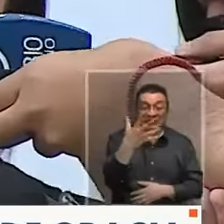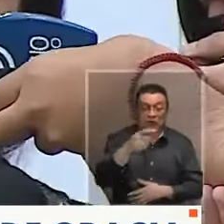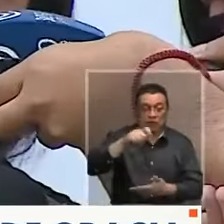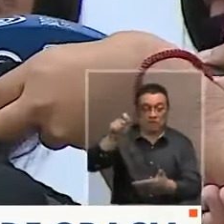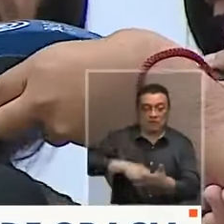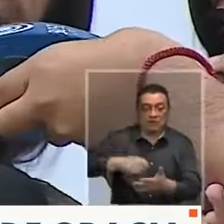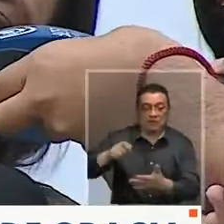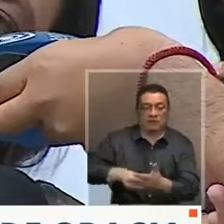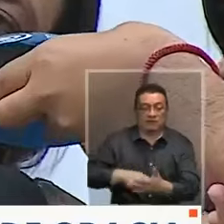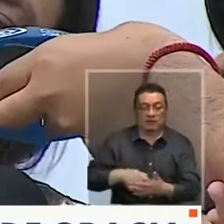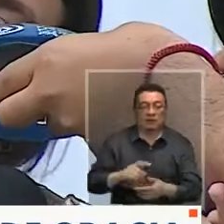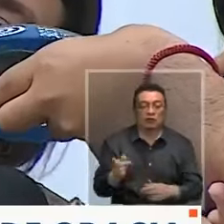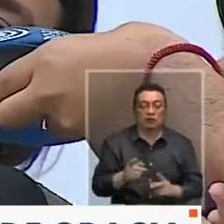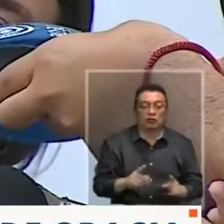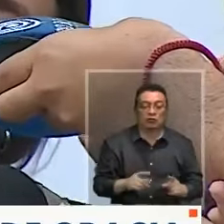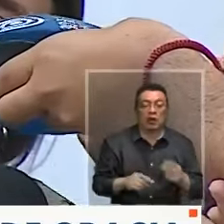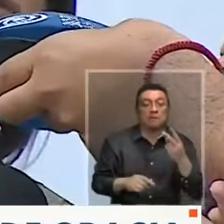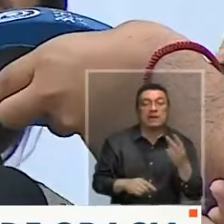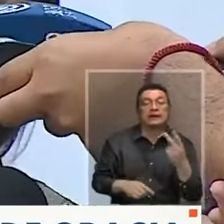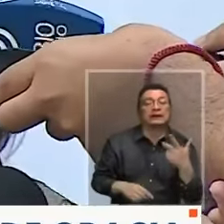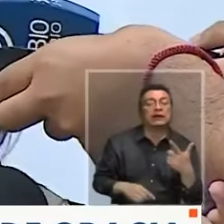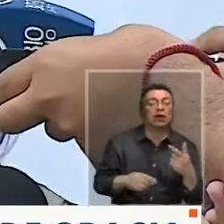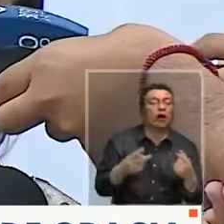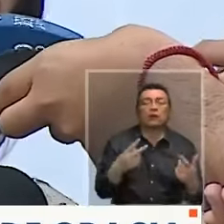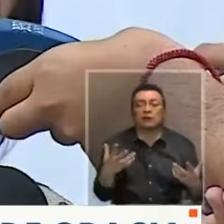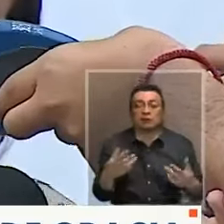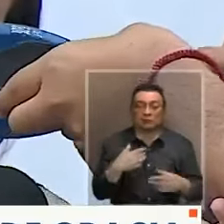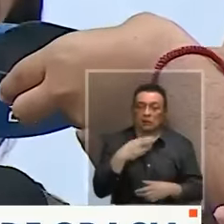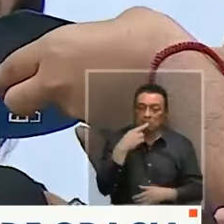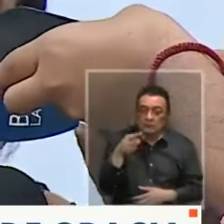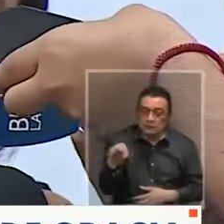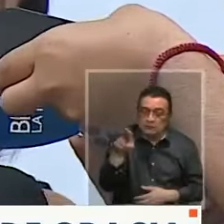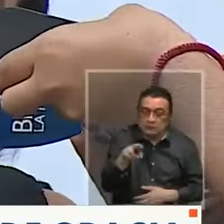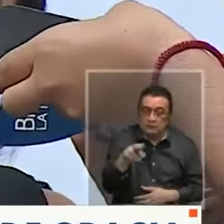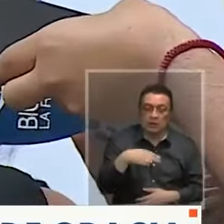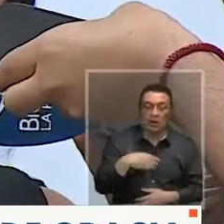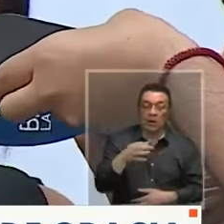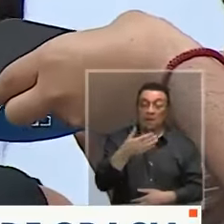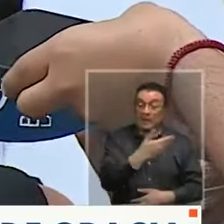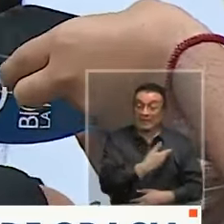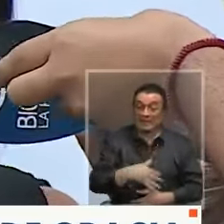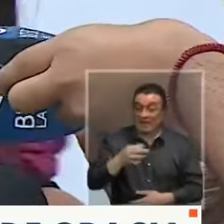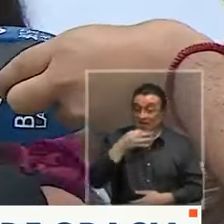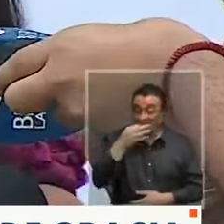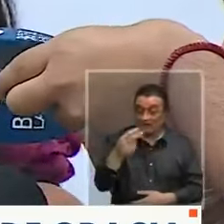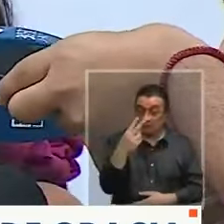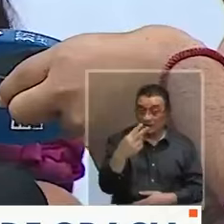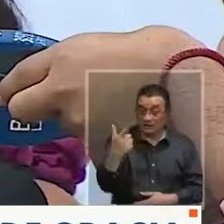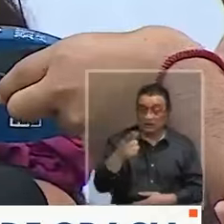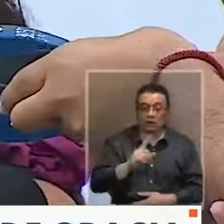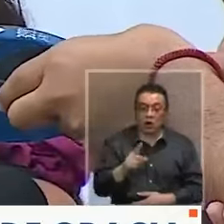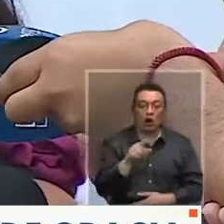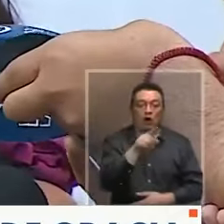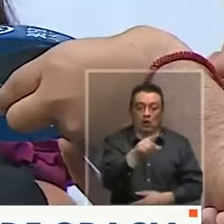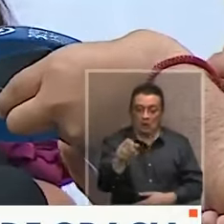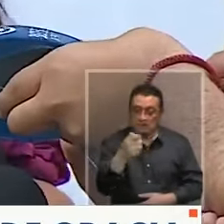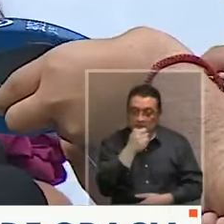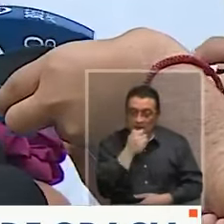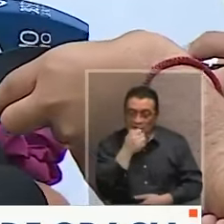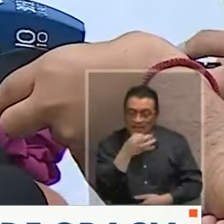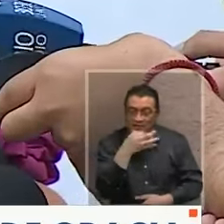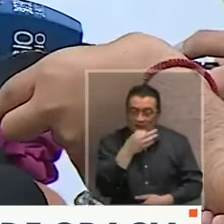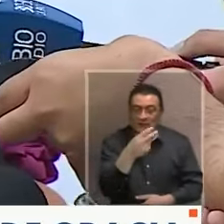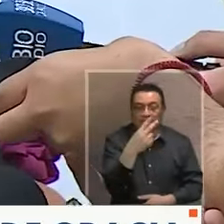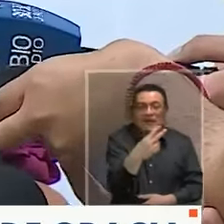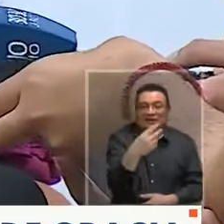Entonces ya no son 27 vuelvo a insistir el presidente nunca ha hablado de 27 la prensa ha hablado de 27 o o se ha